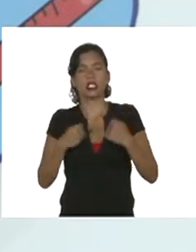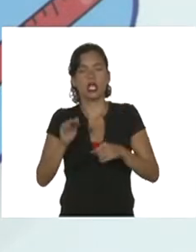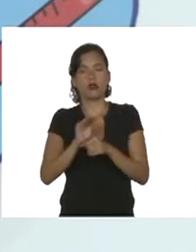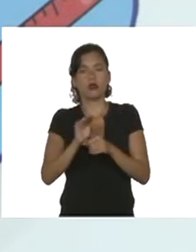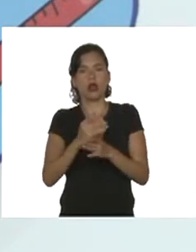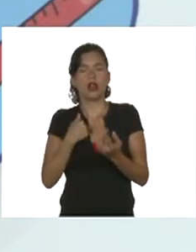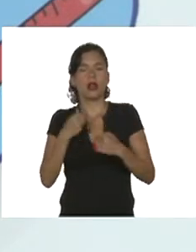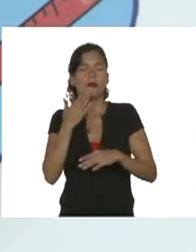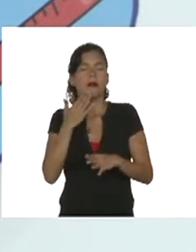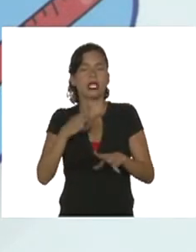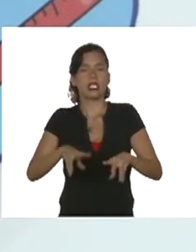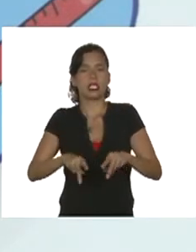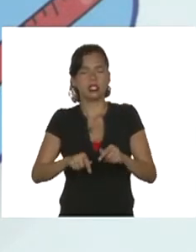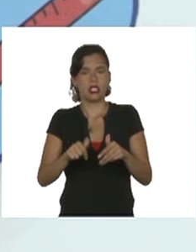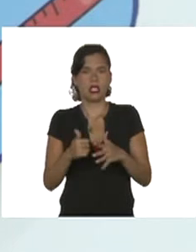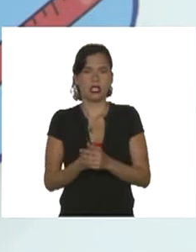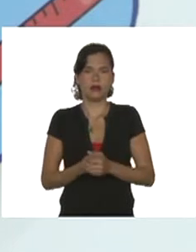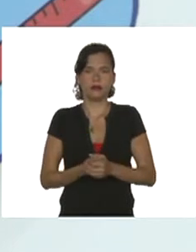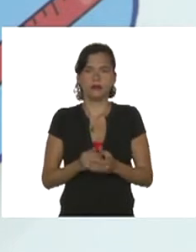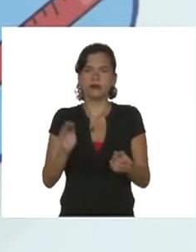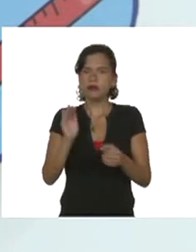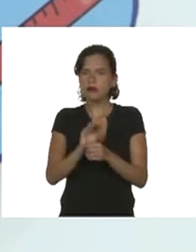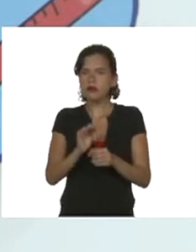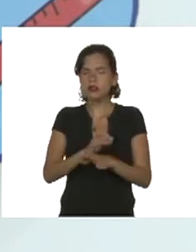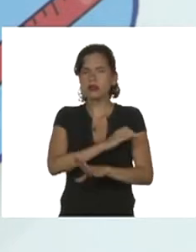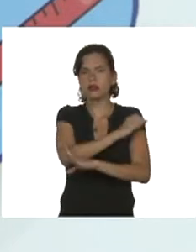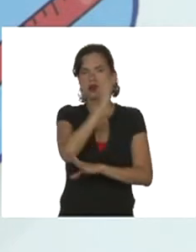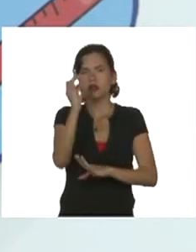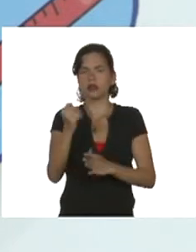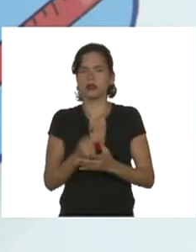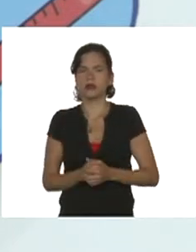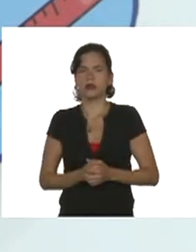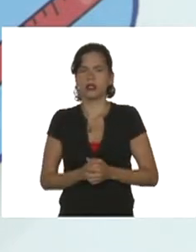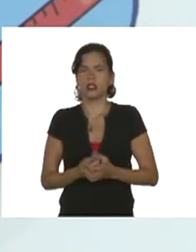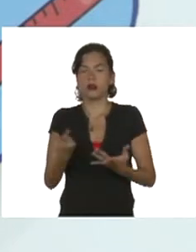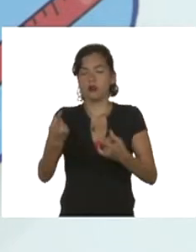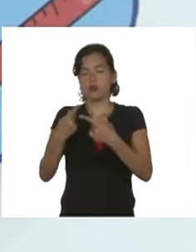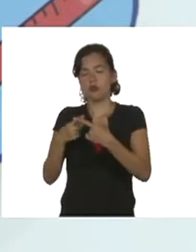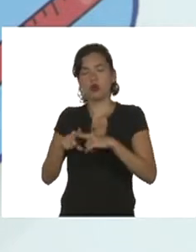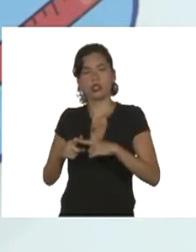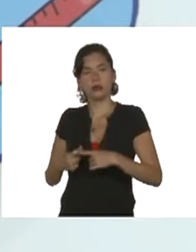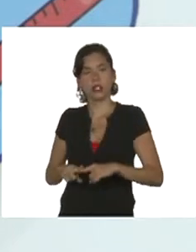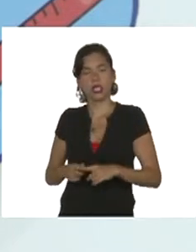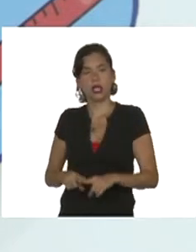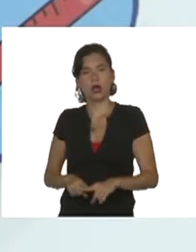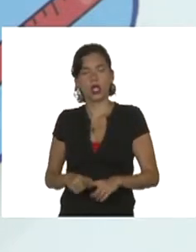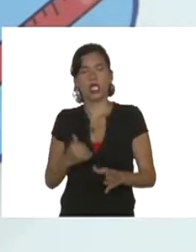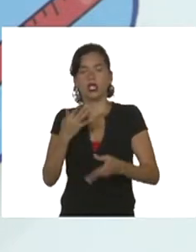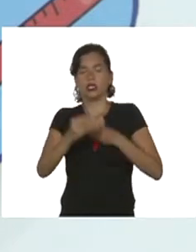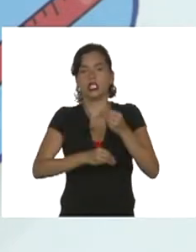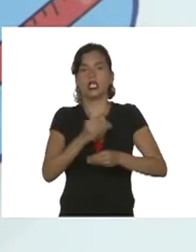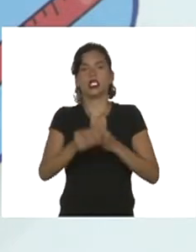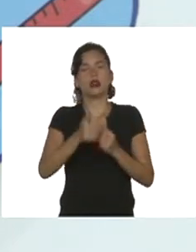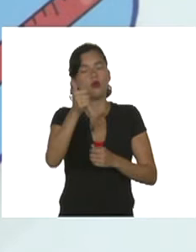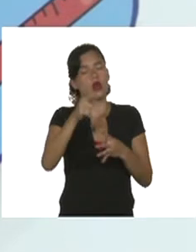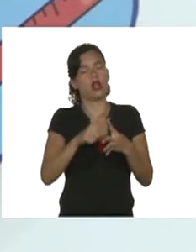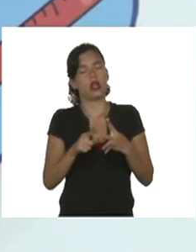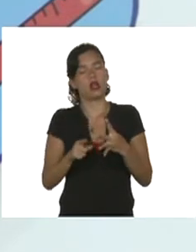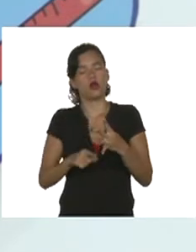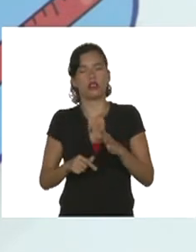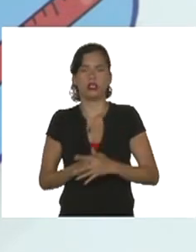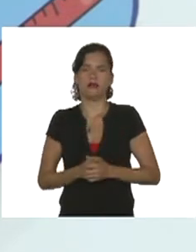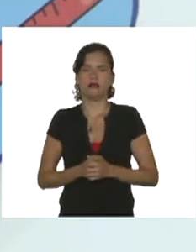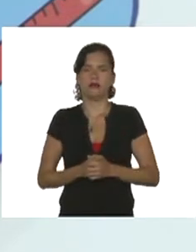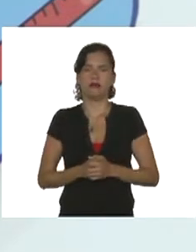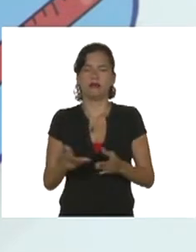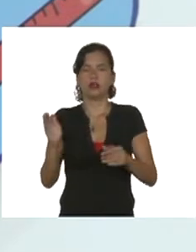madre tierra, el cuidado al ecosistema, y así somos multiplicadores de hacer buenas cosas. Entre